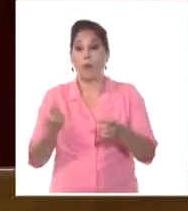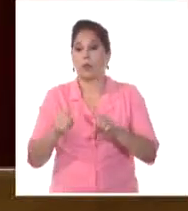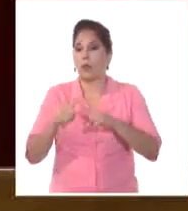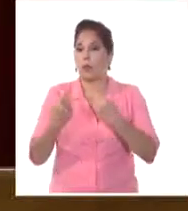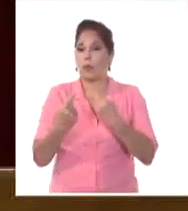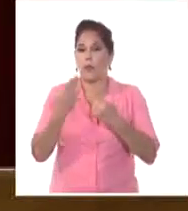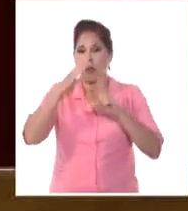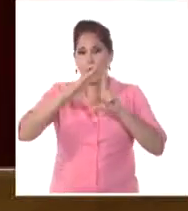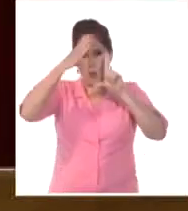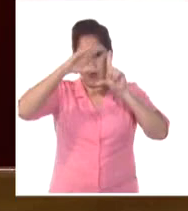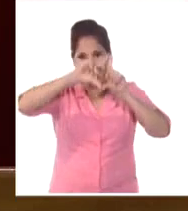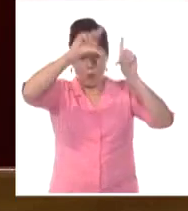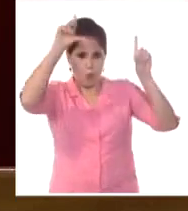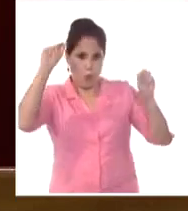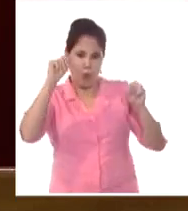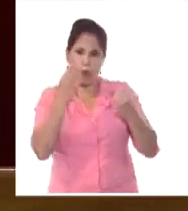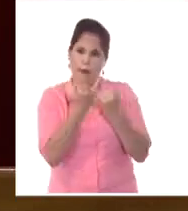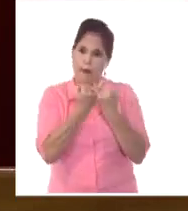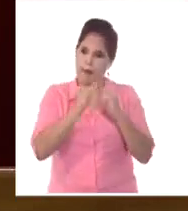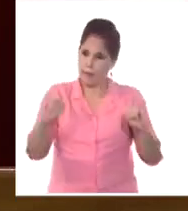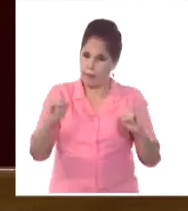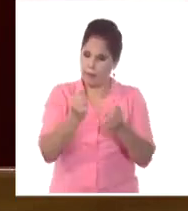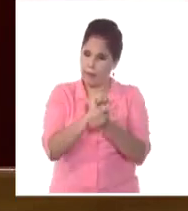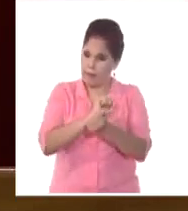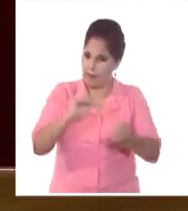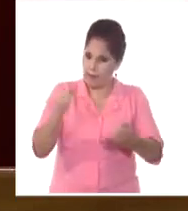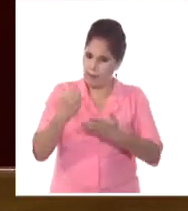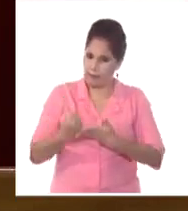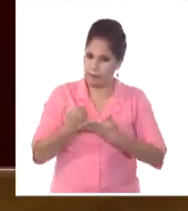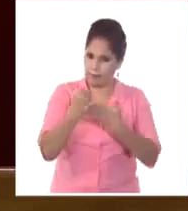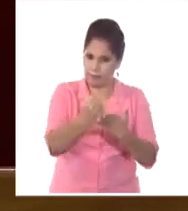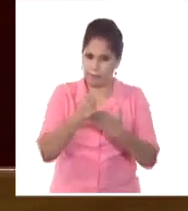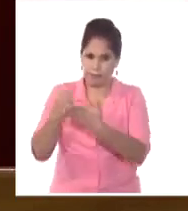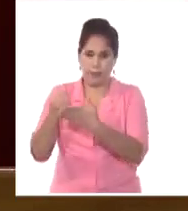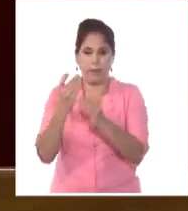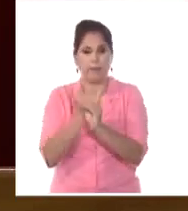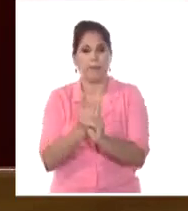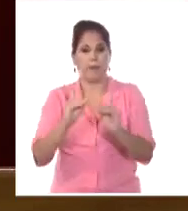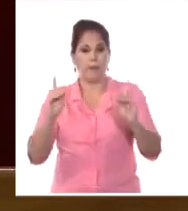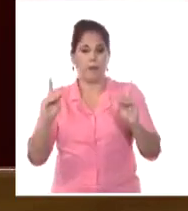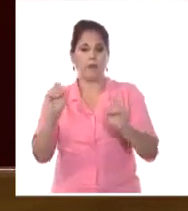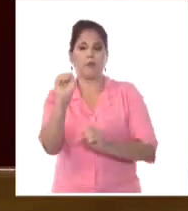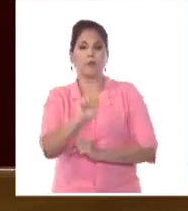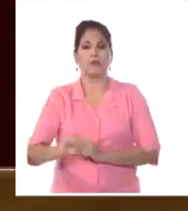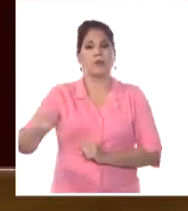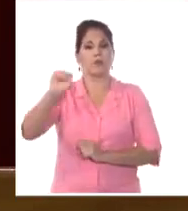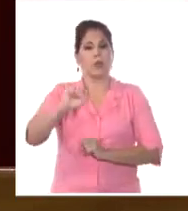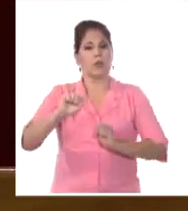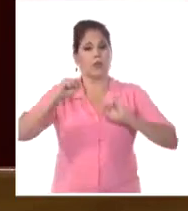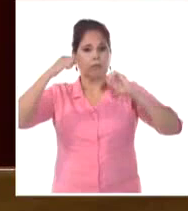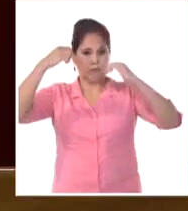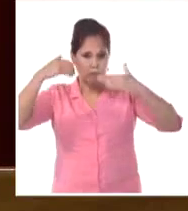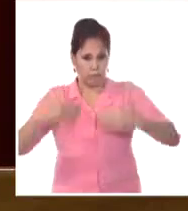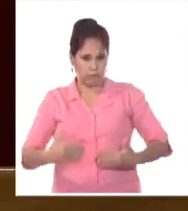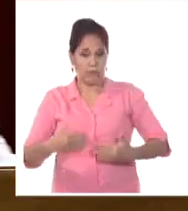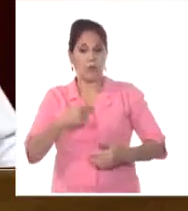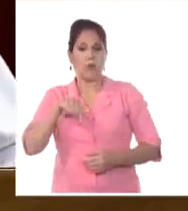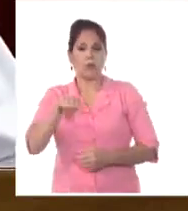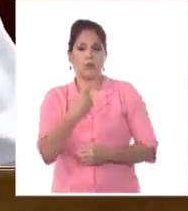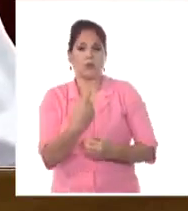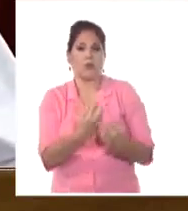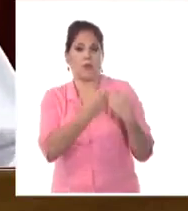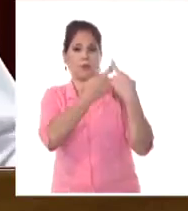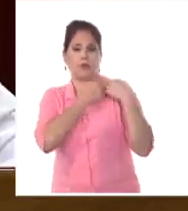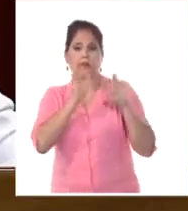patria soberana, independiente, solidaria, democrática, socialista y digna, que tenemos la responsabilidad